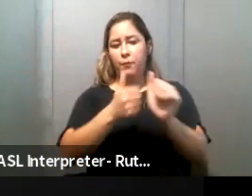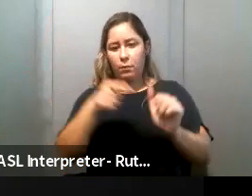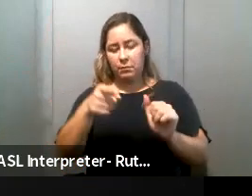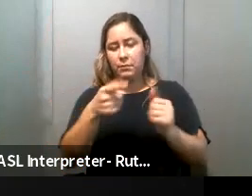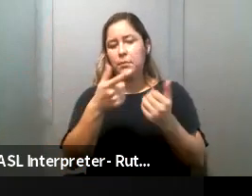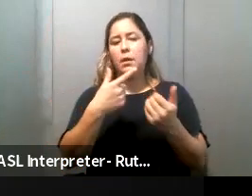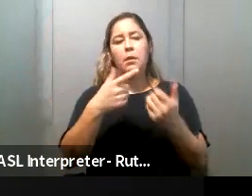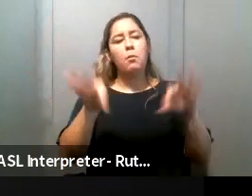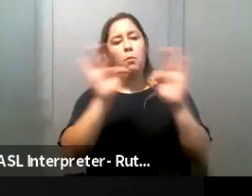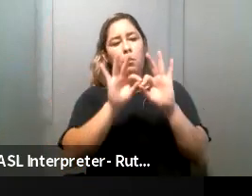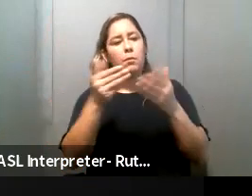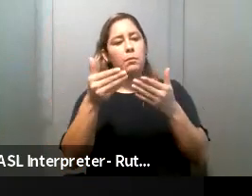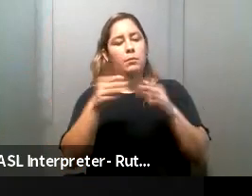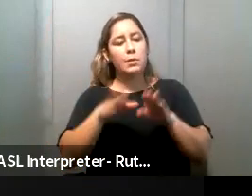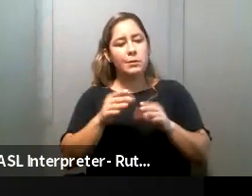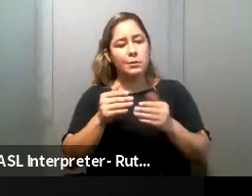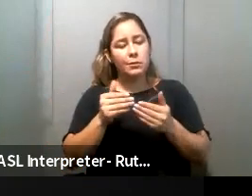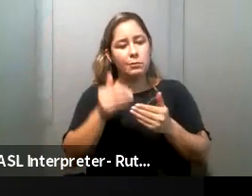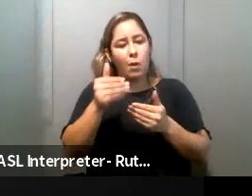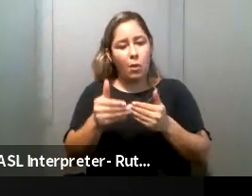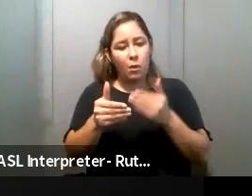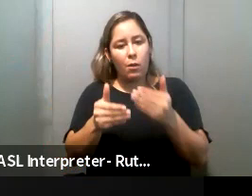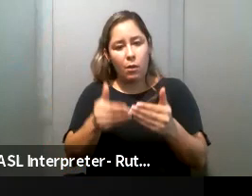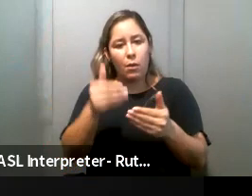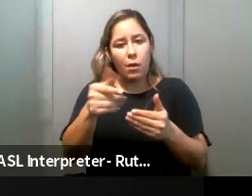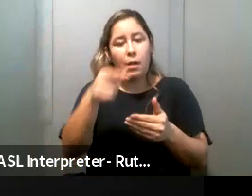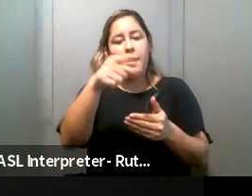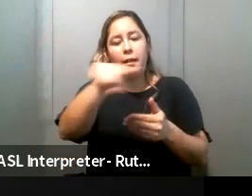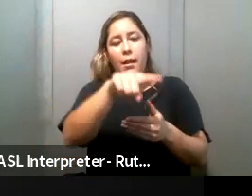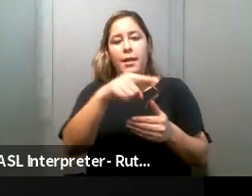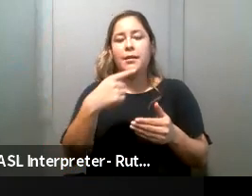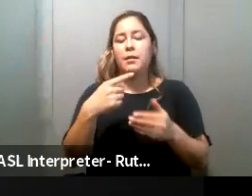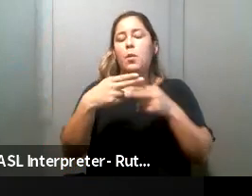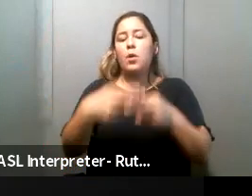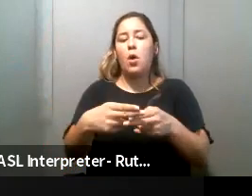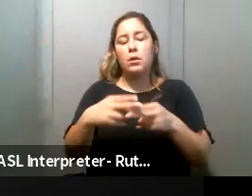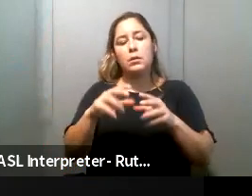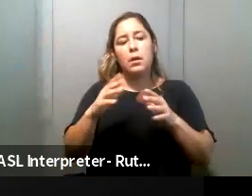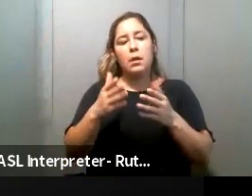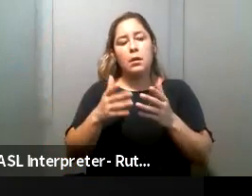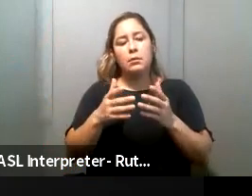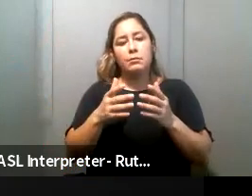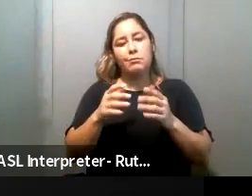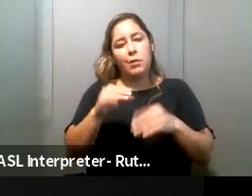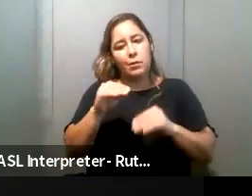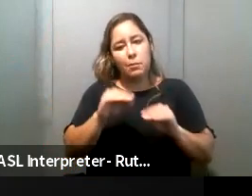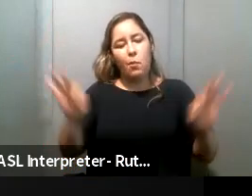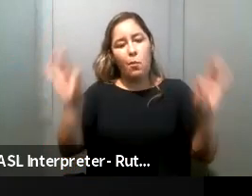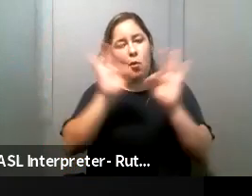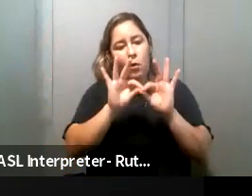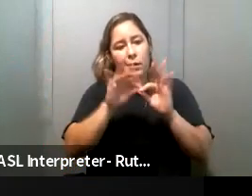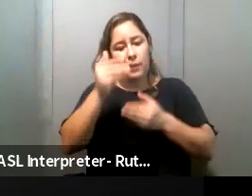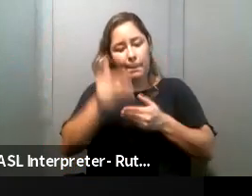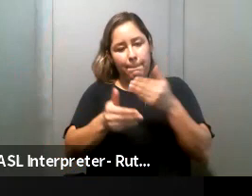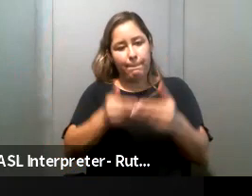sean impactantes o movimientos audaces, como nos referimos nosotros, para llegar ahí, a ese lugar. Entonces, de